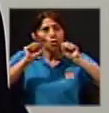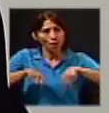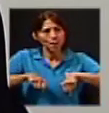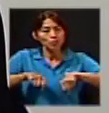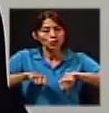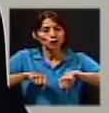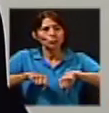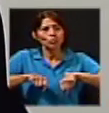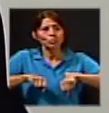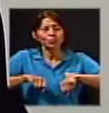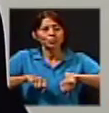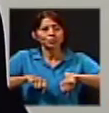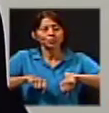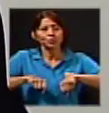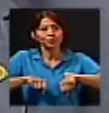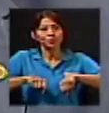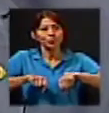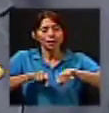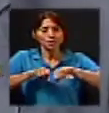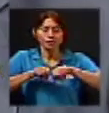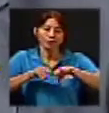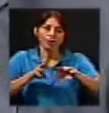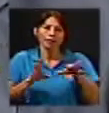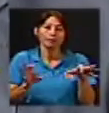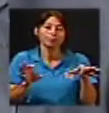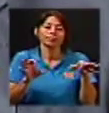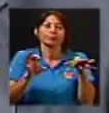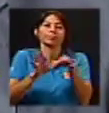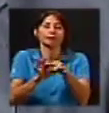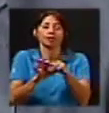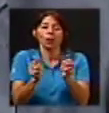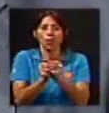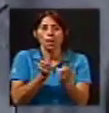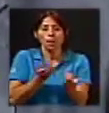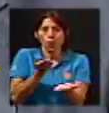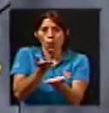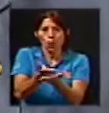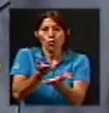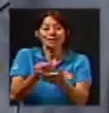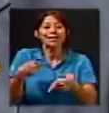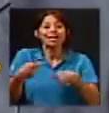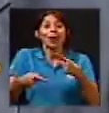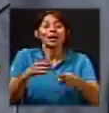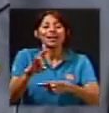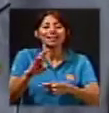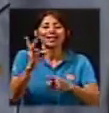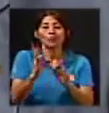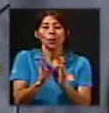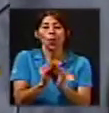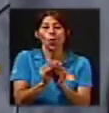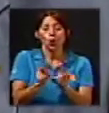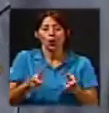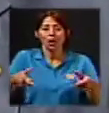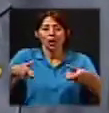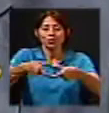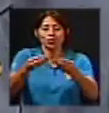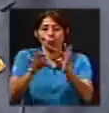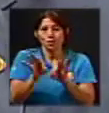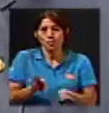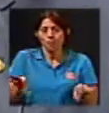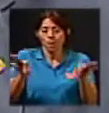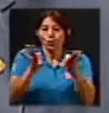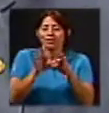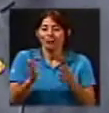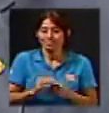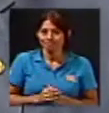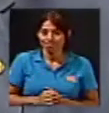precisamente a las propuestas que tenemos ahora en el séptimo congreso. Eso es algo importante que me parece que hay que resaltar.